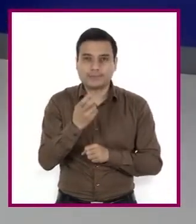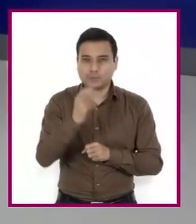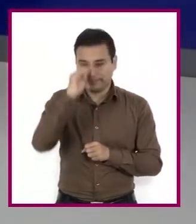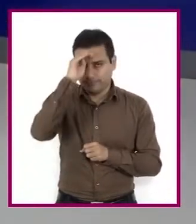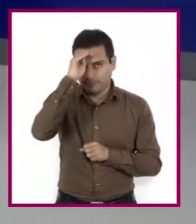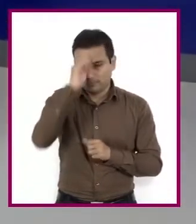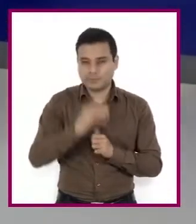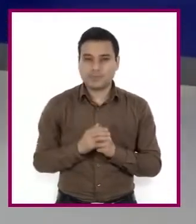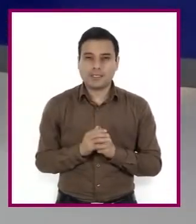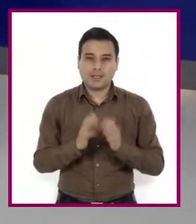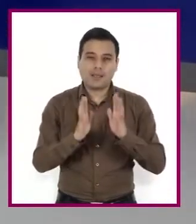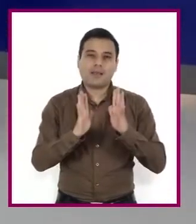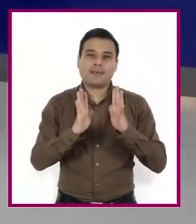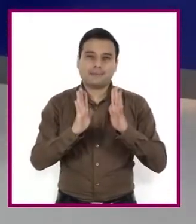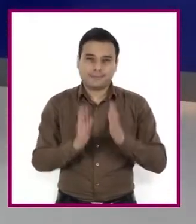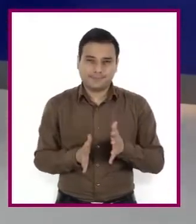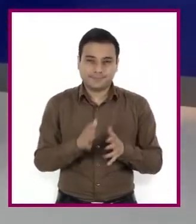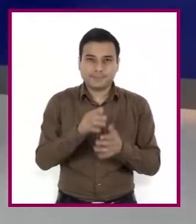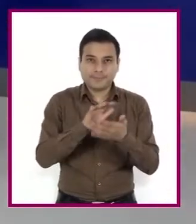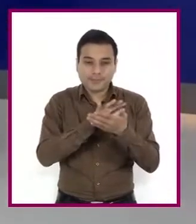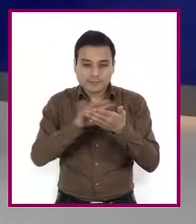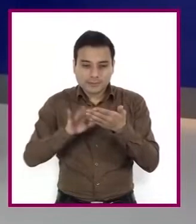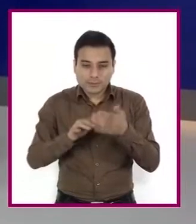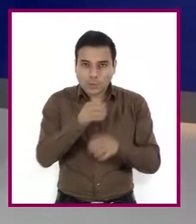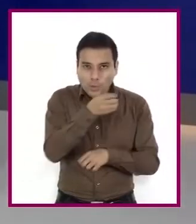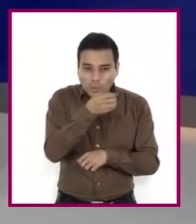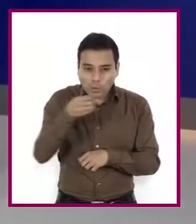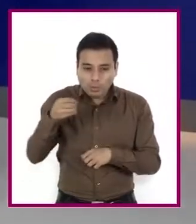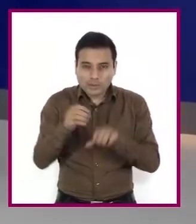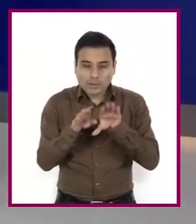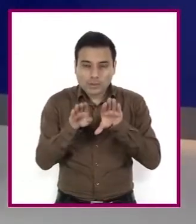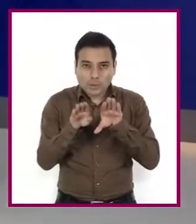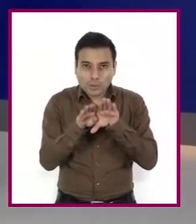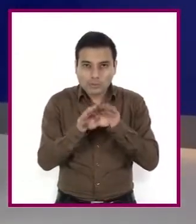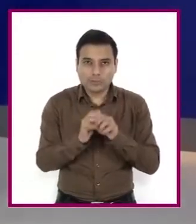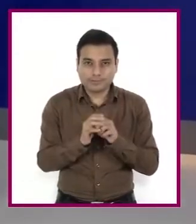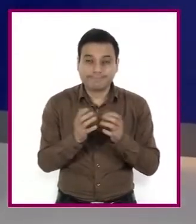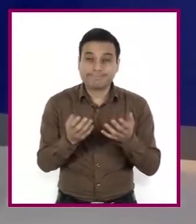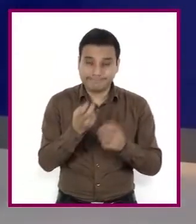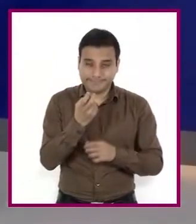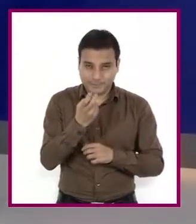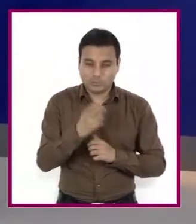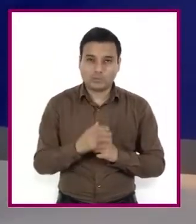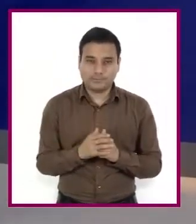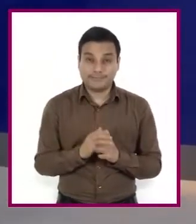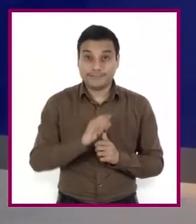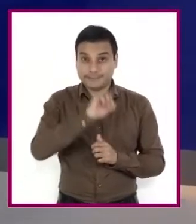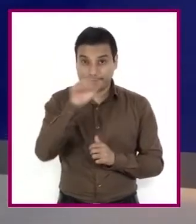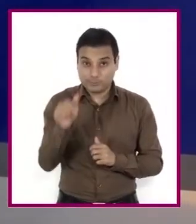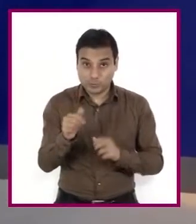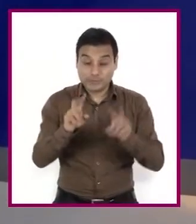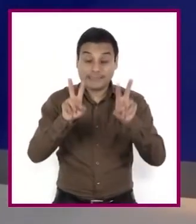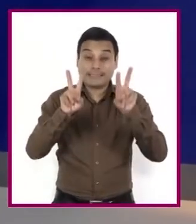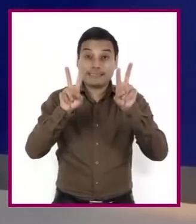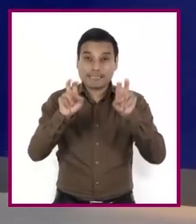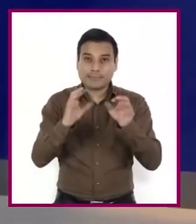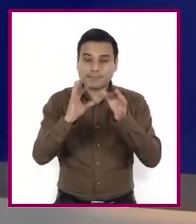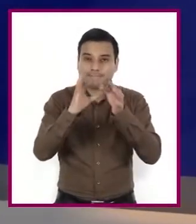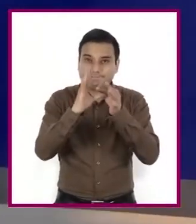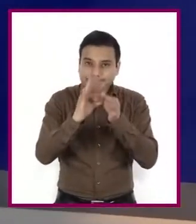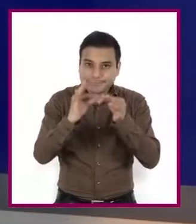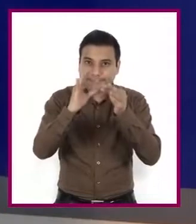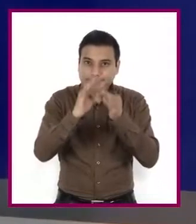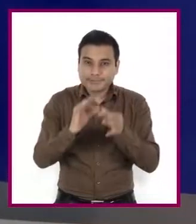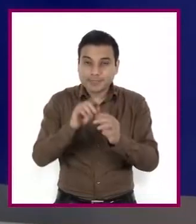sea, el acomodo del texto. Exacto, para que puedan crear textos que expongan y analicen las ideas más